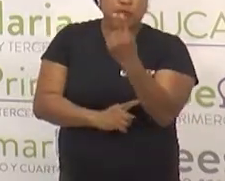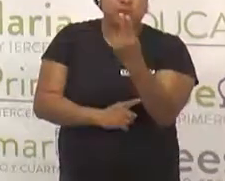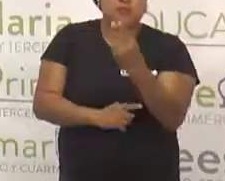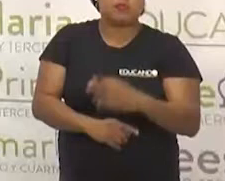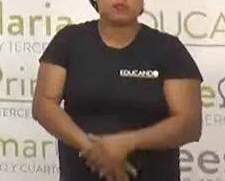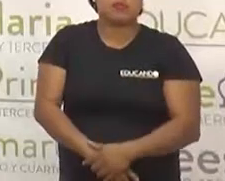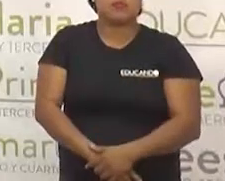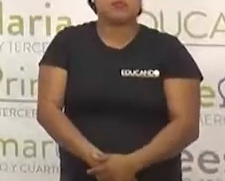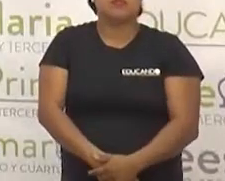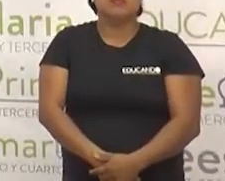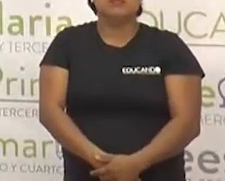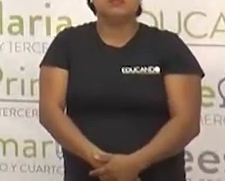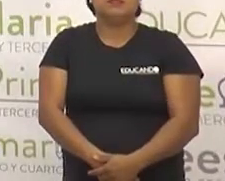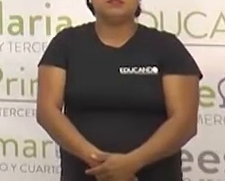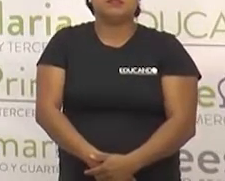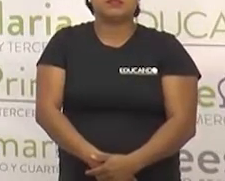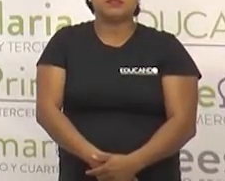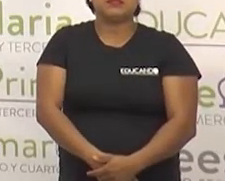necesarios.